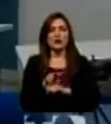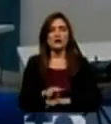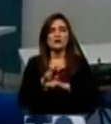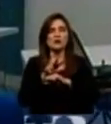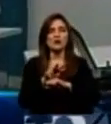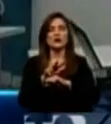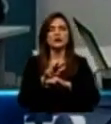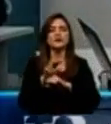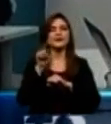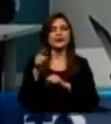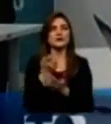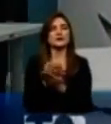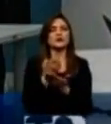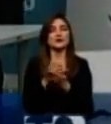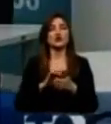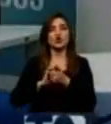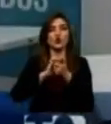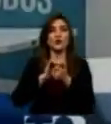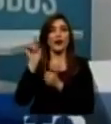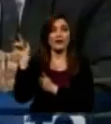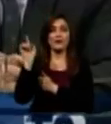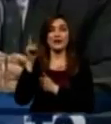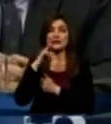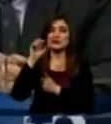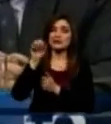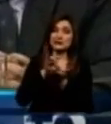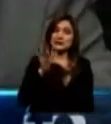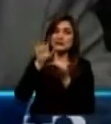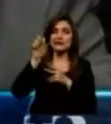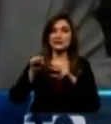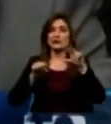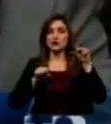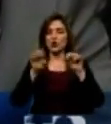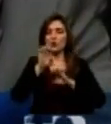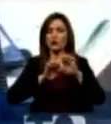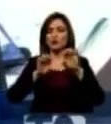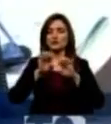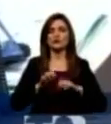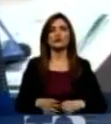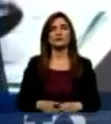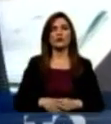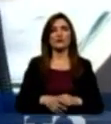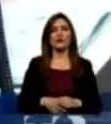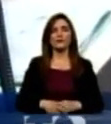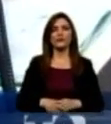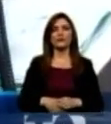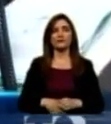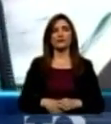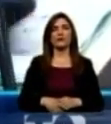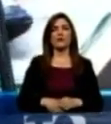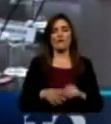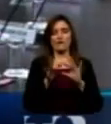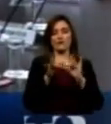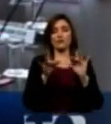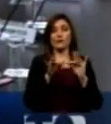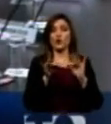superintendente Patricio Rivera para determinar el cese o no de su cargo según el protocolo de evaluaciones. Sin embargo, Rivera envió sus argumentos por